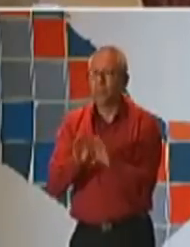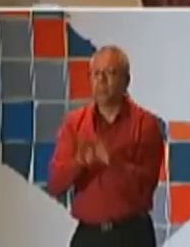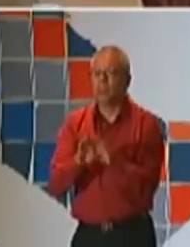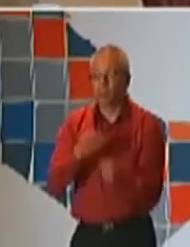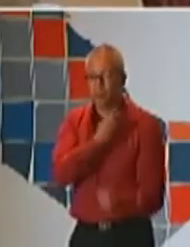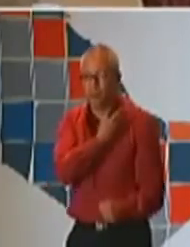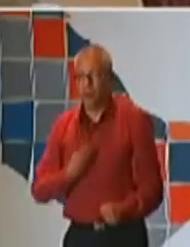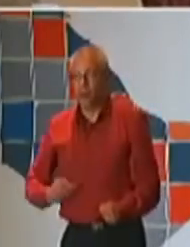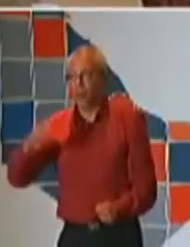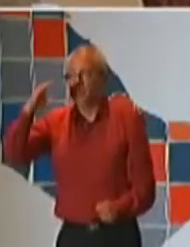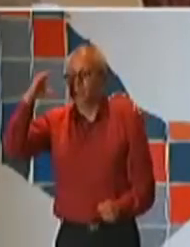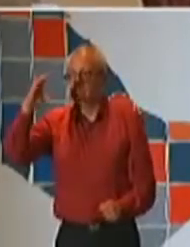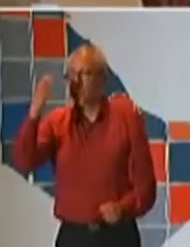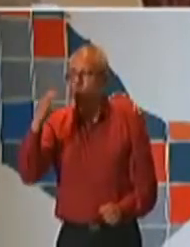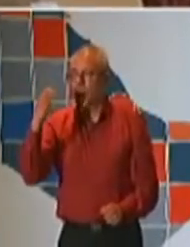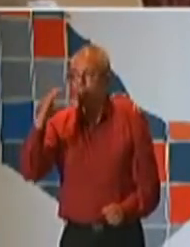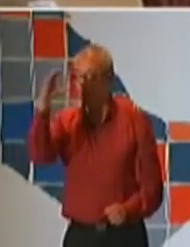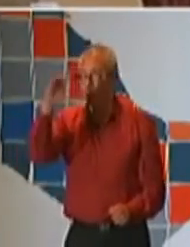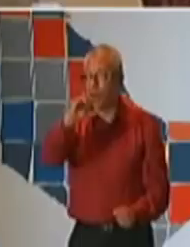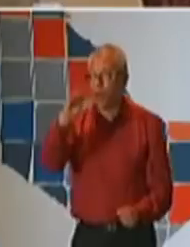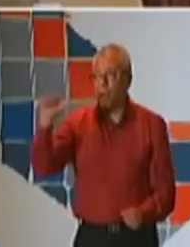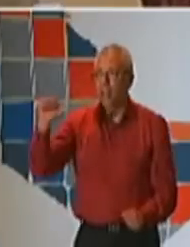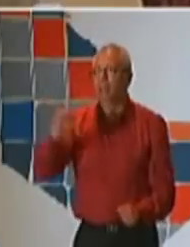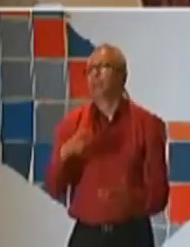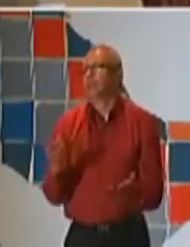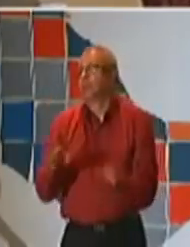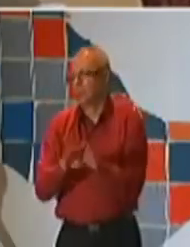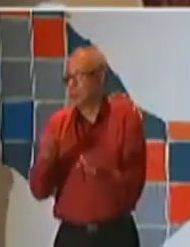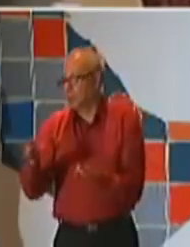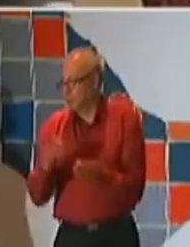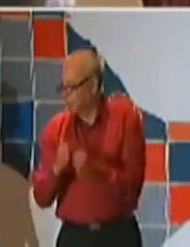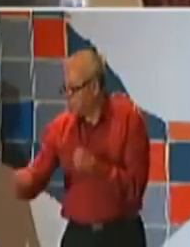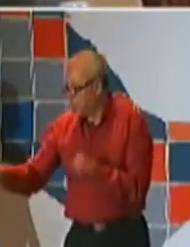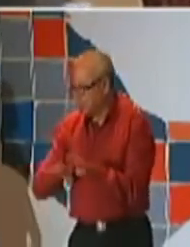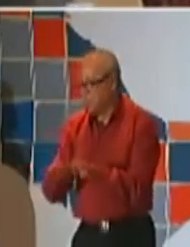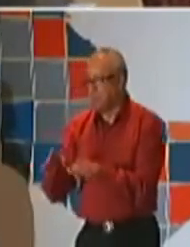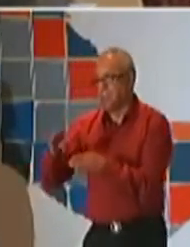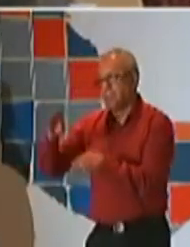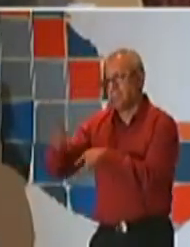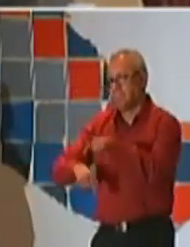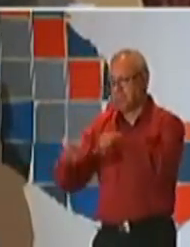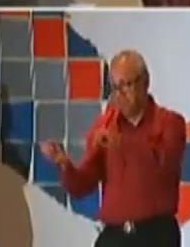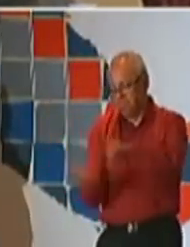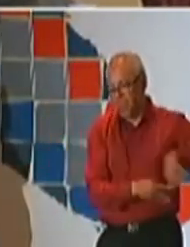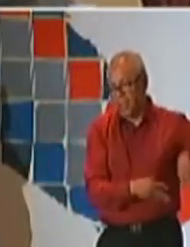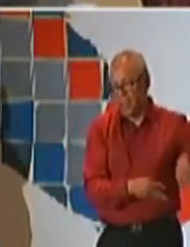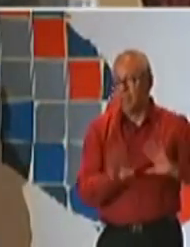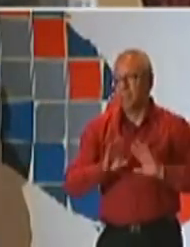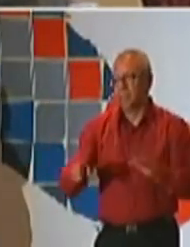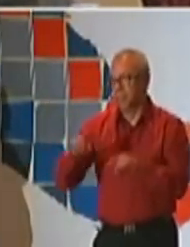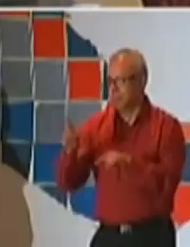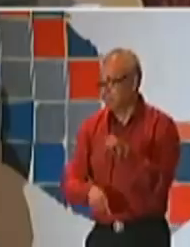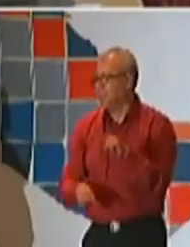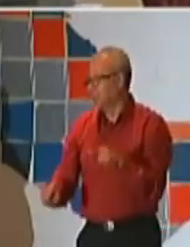coca-cola que explicó el despido de miles de trabajadores diciendo que hemos eliminado